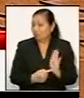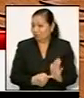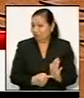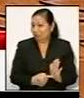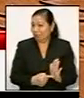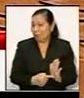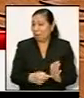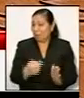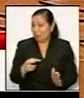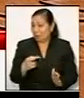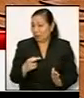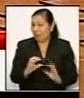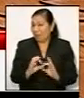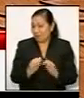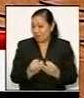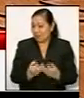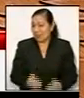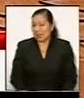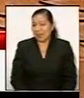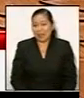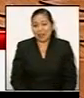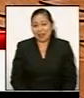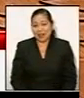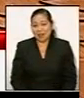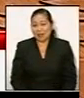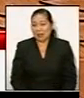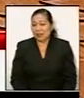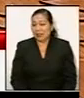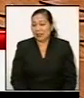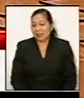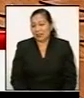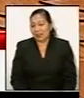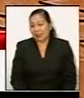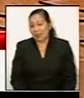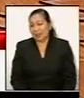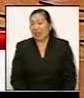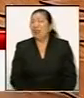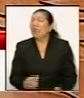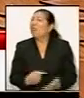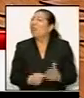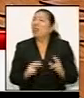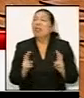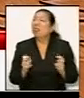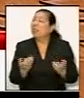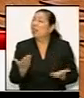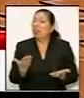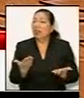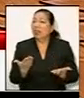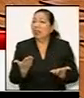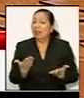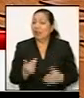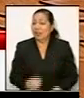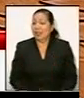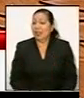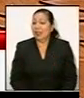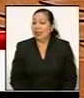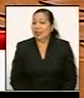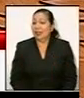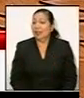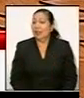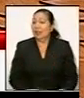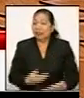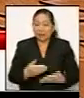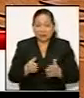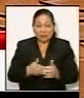los padres en el particular en el que te mind en el tema sobre esta guía de